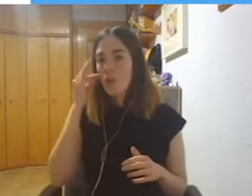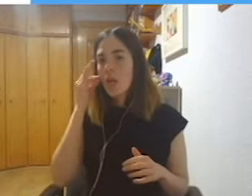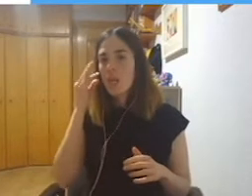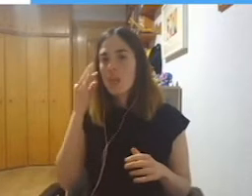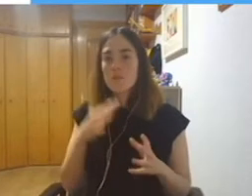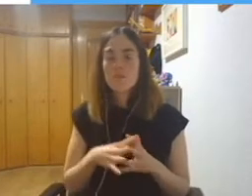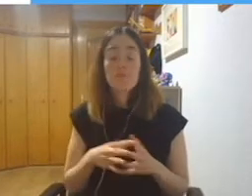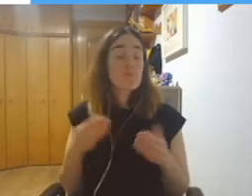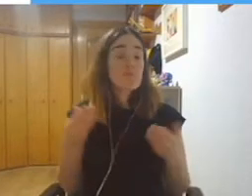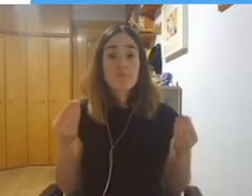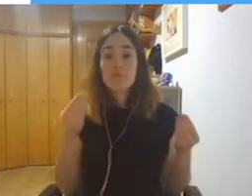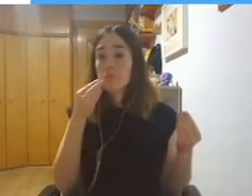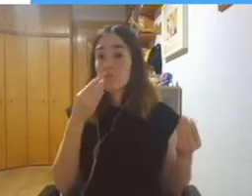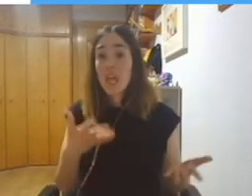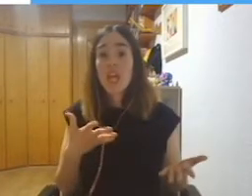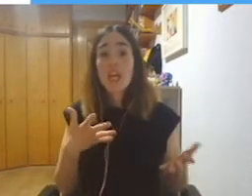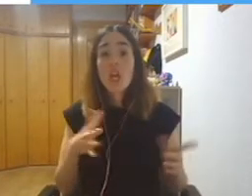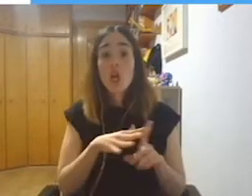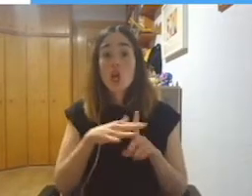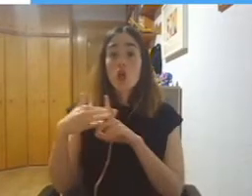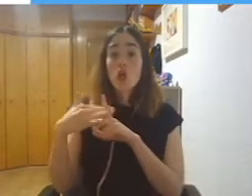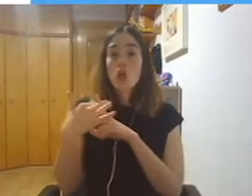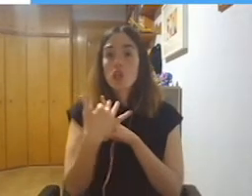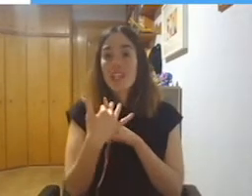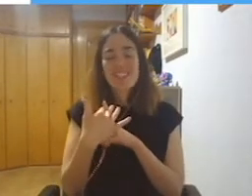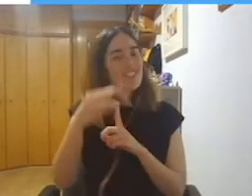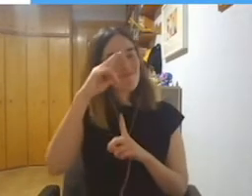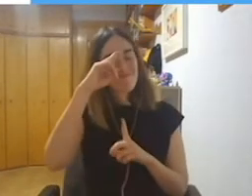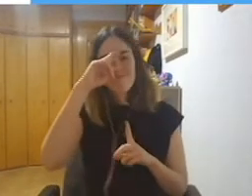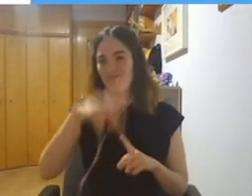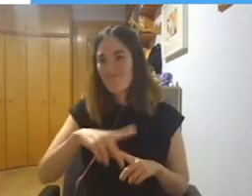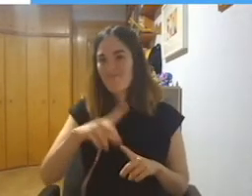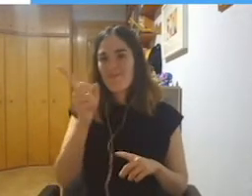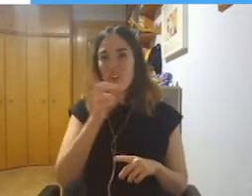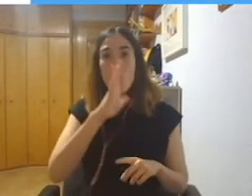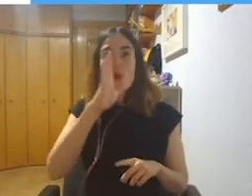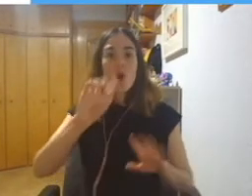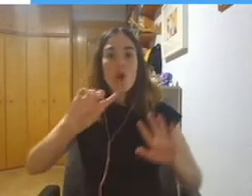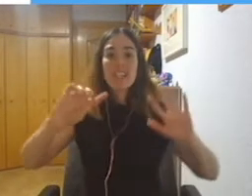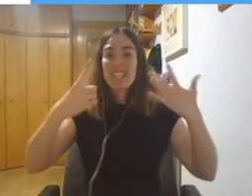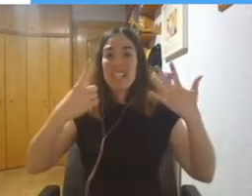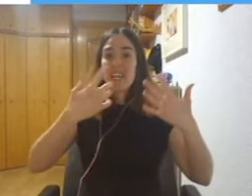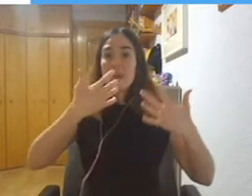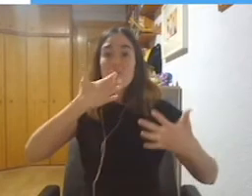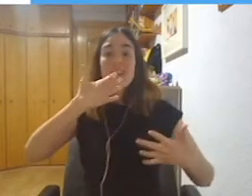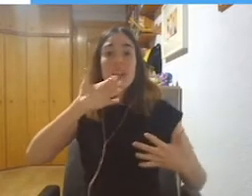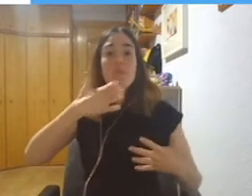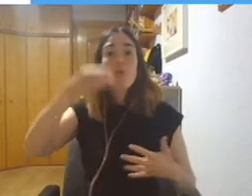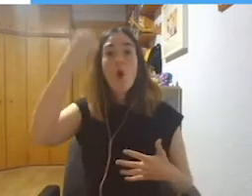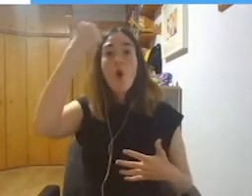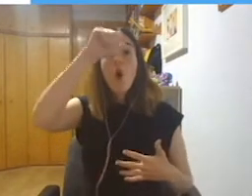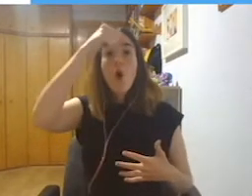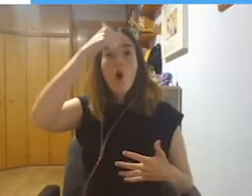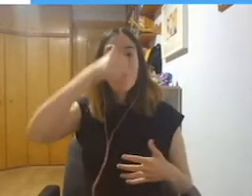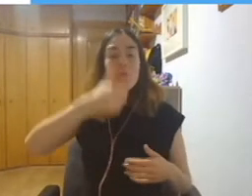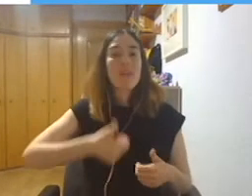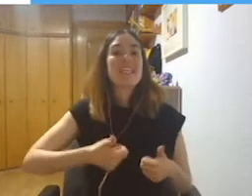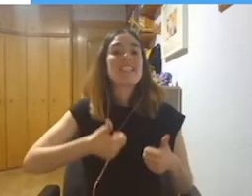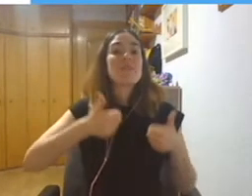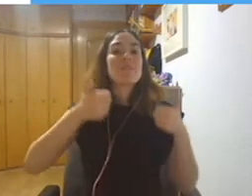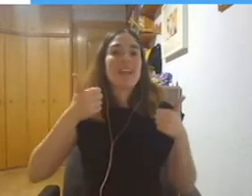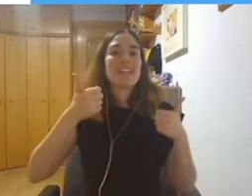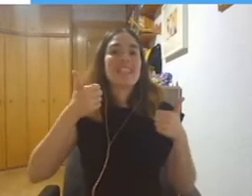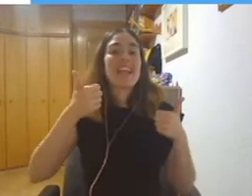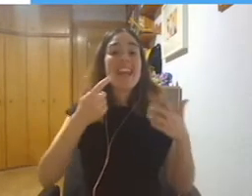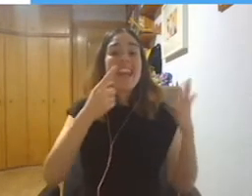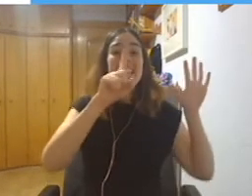mujeres. Bueno, pues en este caso no os doy la razón. En la sexta, por ejemplo, hay más hombres.